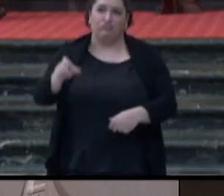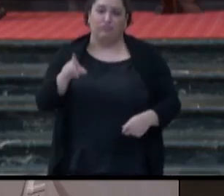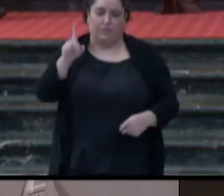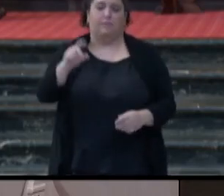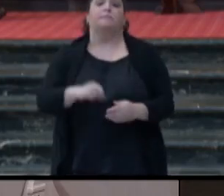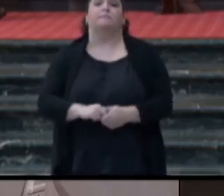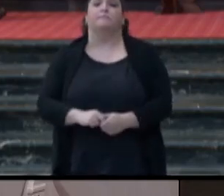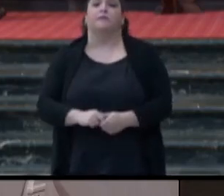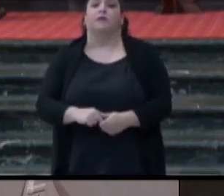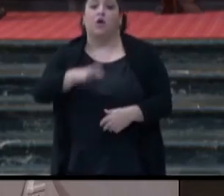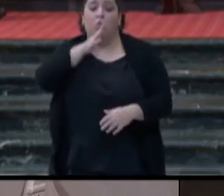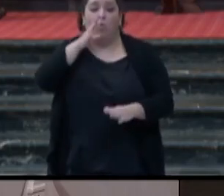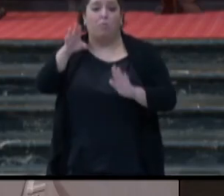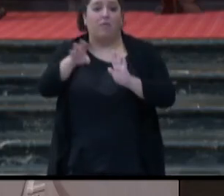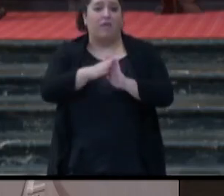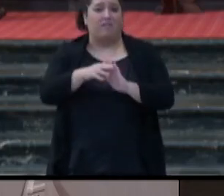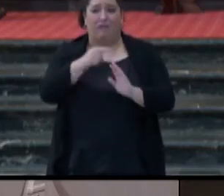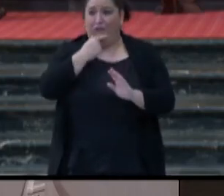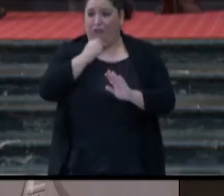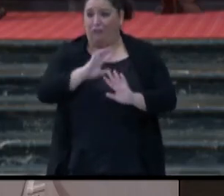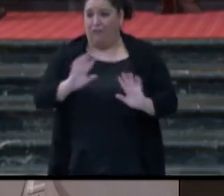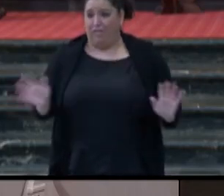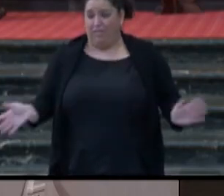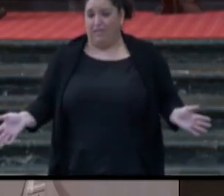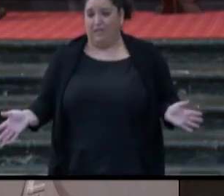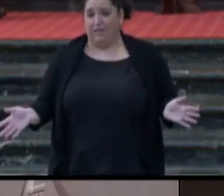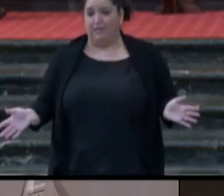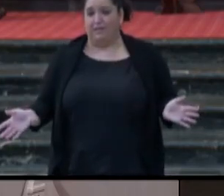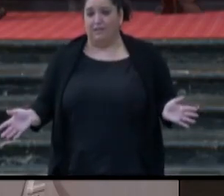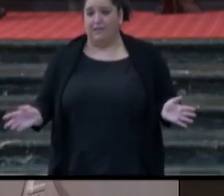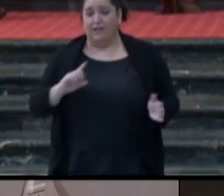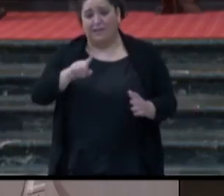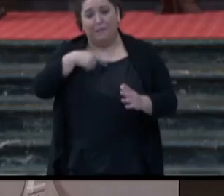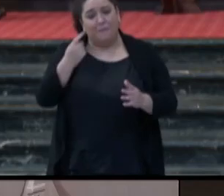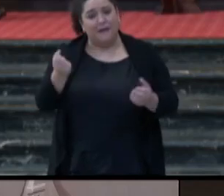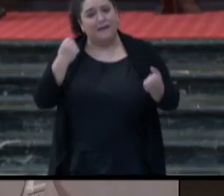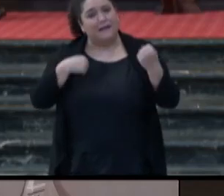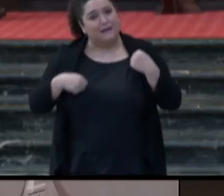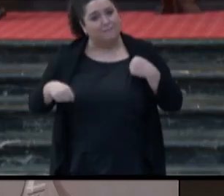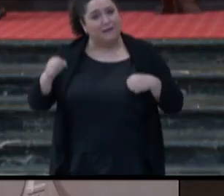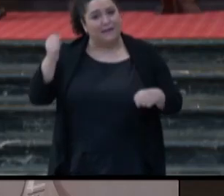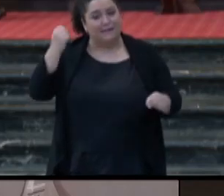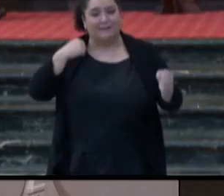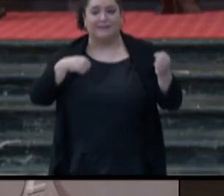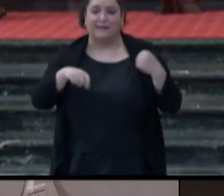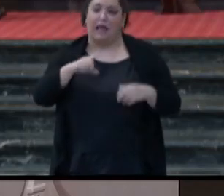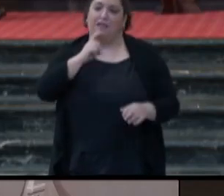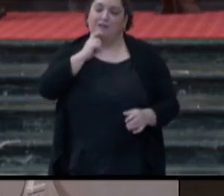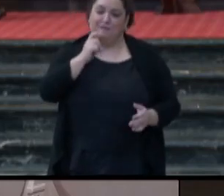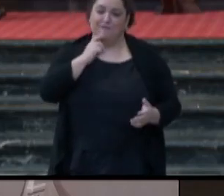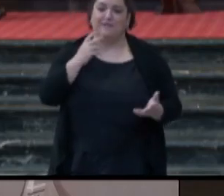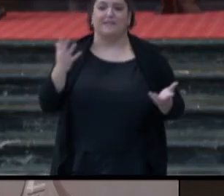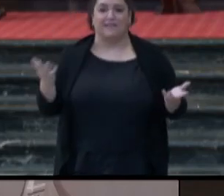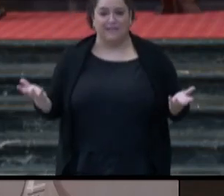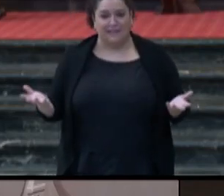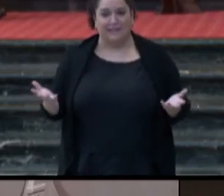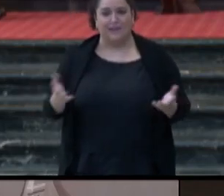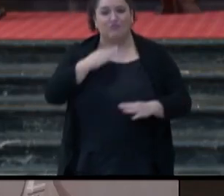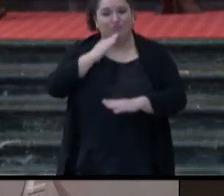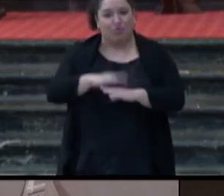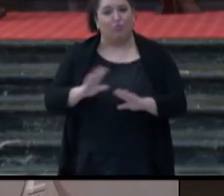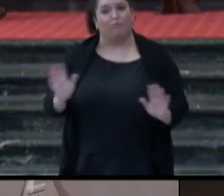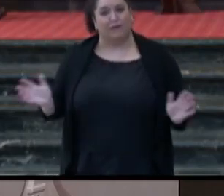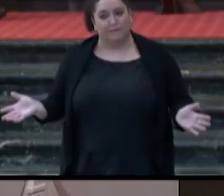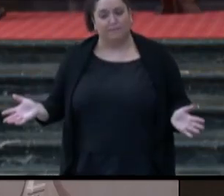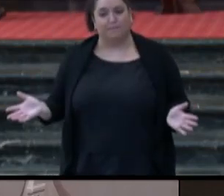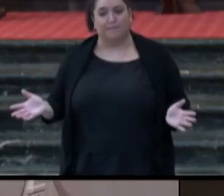mandato Tan sencillo luego en la práctica es difícil a veces de llevar